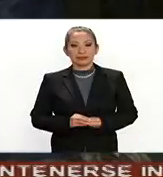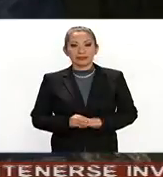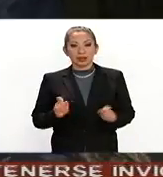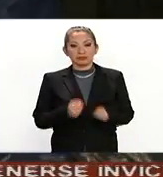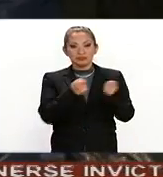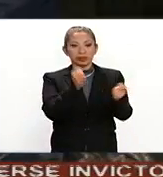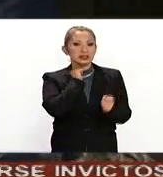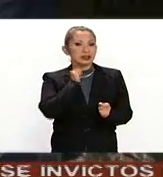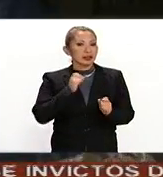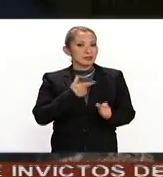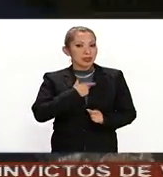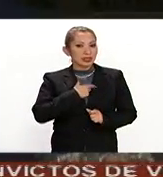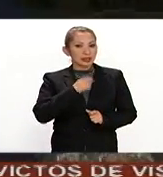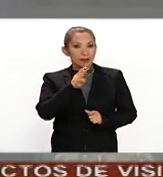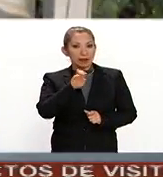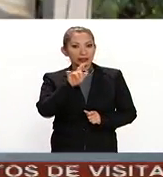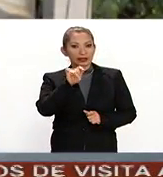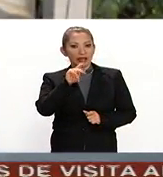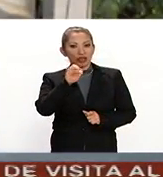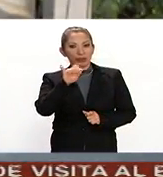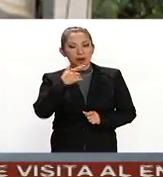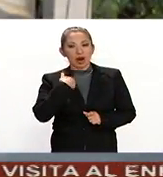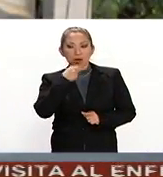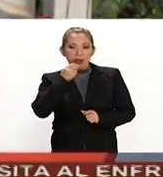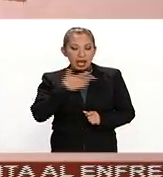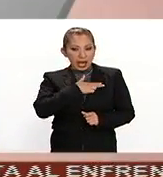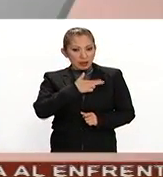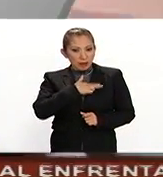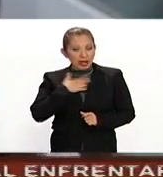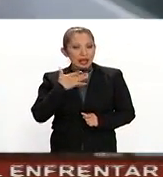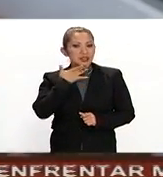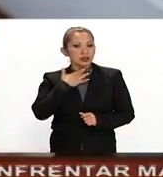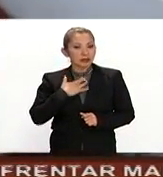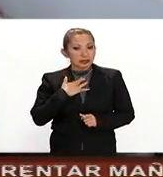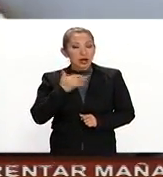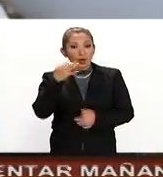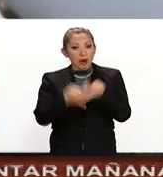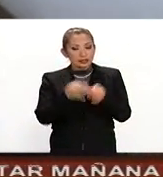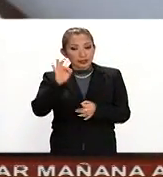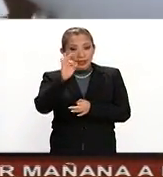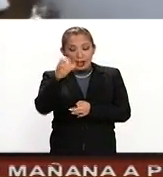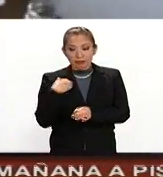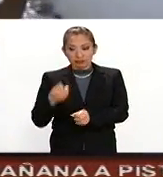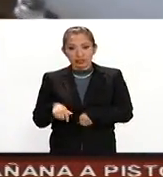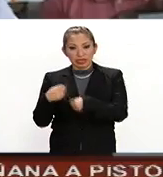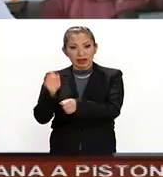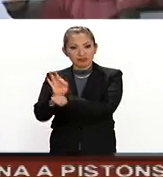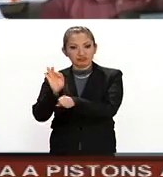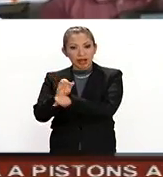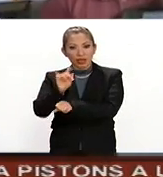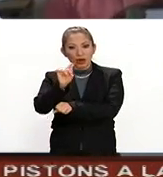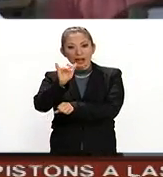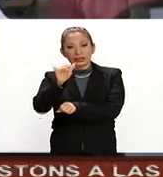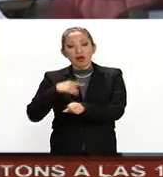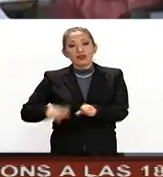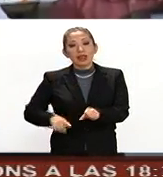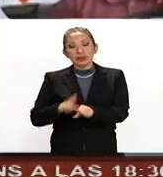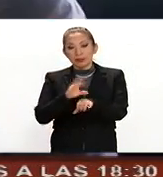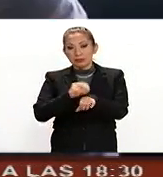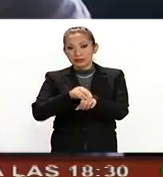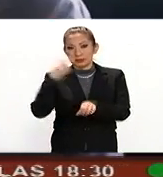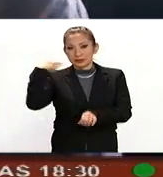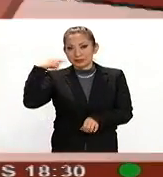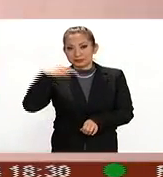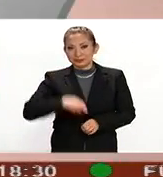Entrega el Senado la medalla Belisario Domínguez al héroe de la gasolinera. Juez federal otorga amparo a Javier Duarte, gobernador con licencia